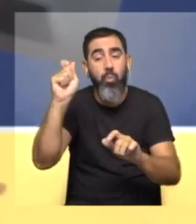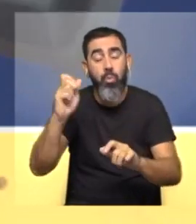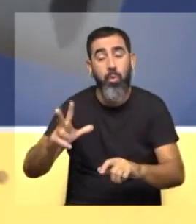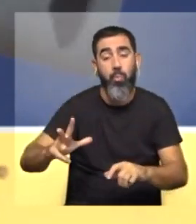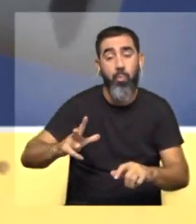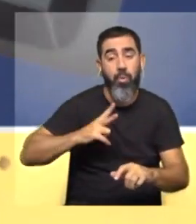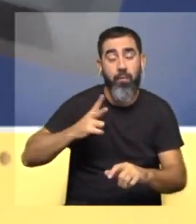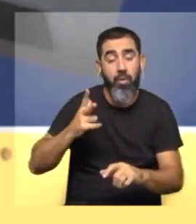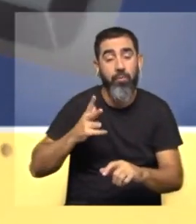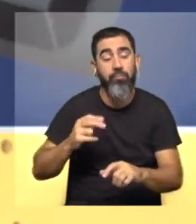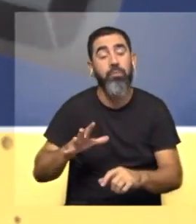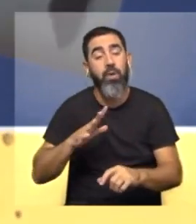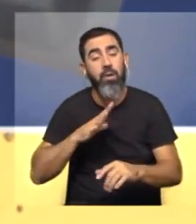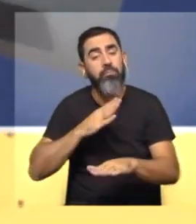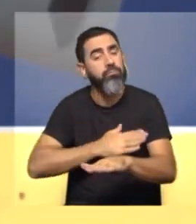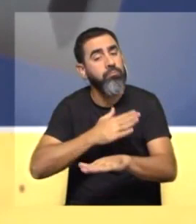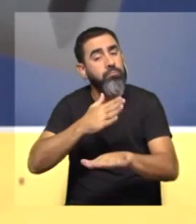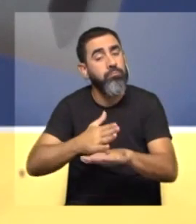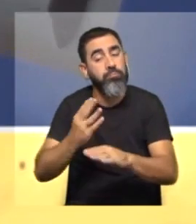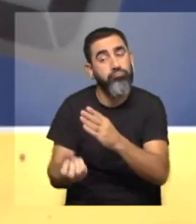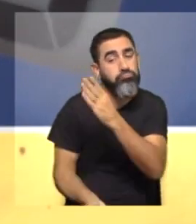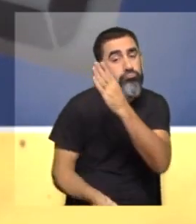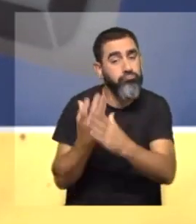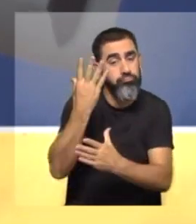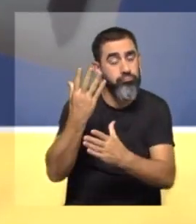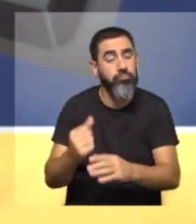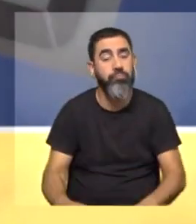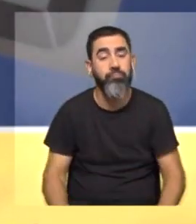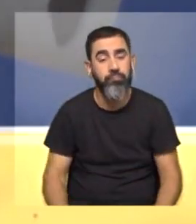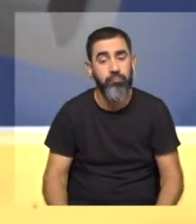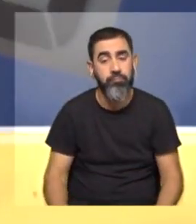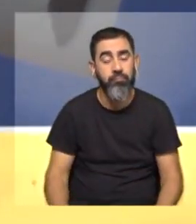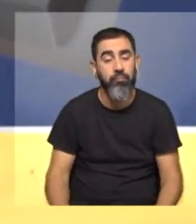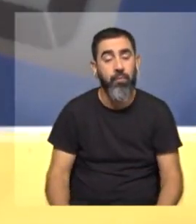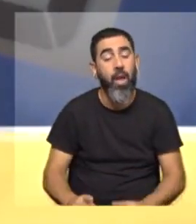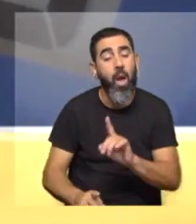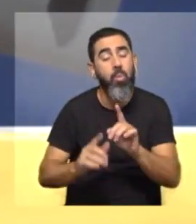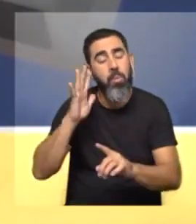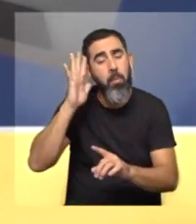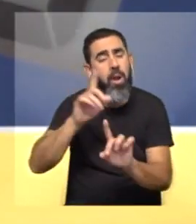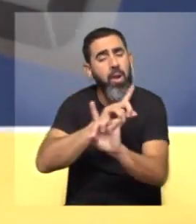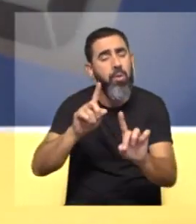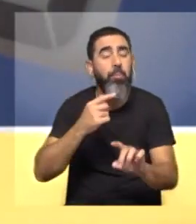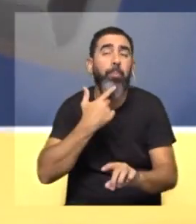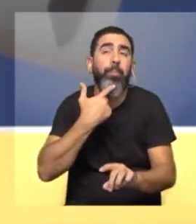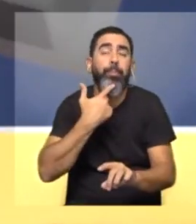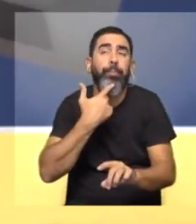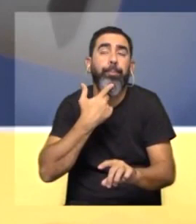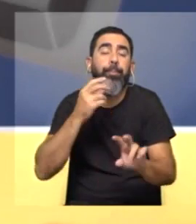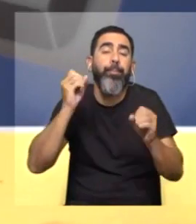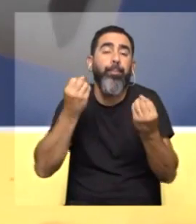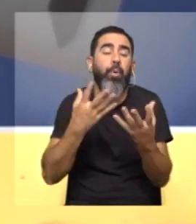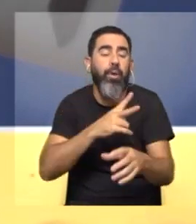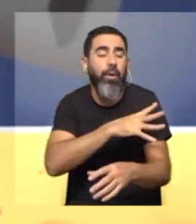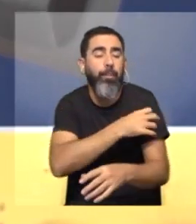privados, empiezan a aparecer conclusiones muy novedosas cuando uno piensa que no sería el caso, porque la hipertensión parece ser algo muy de rutina.